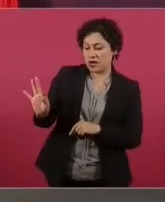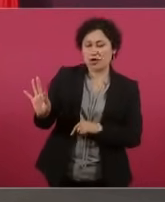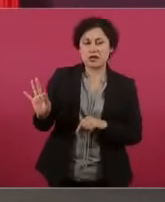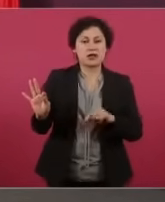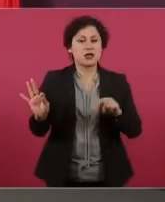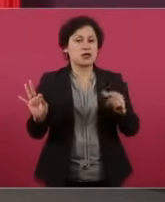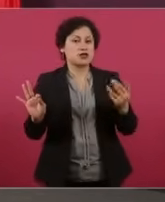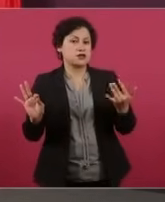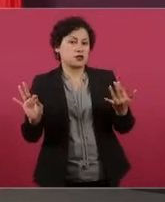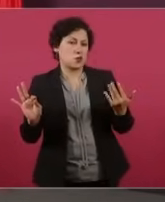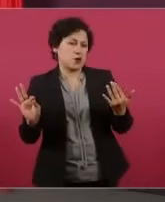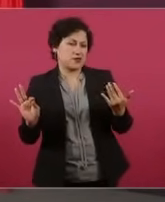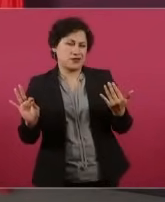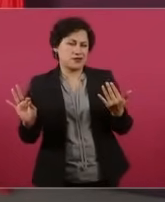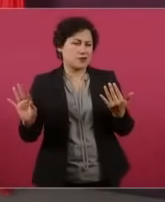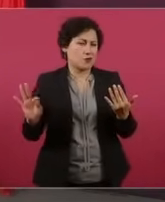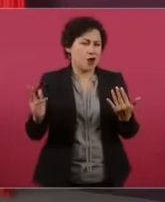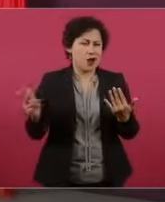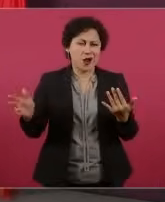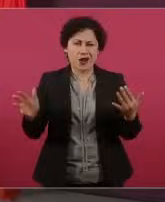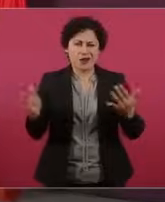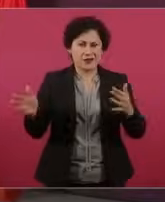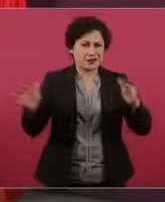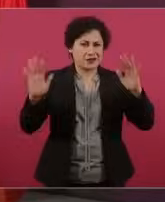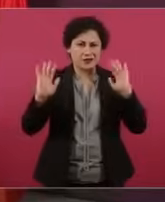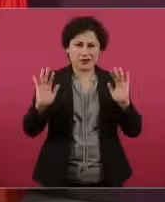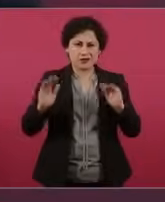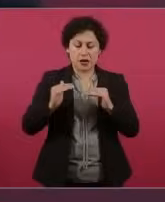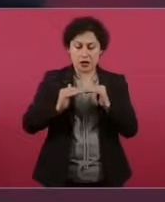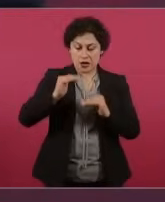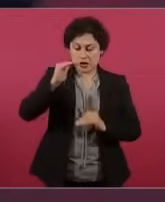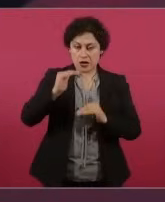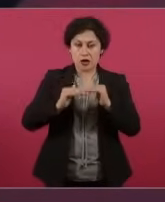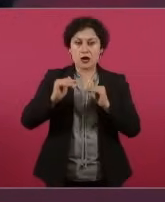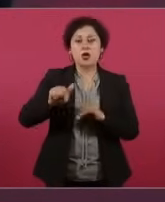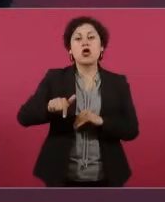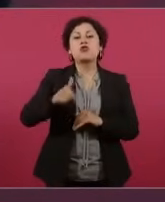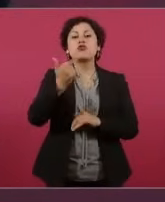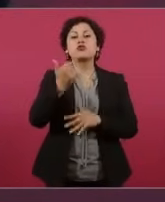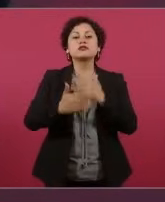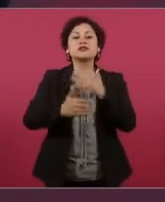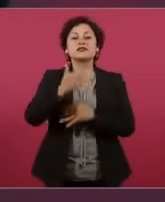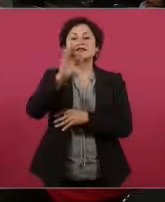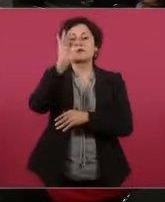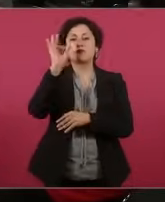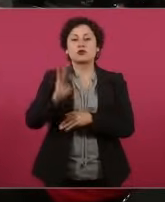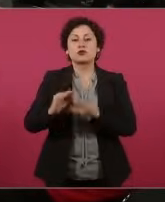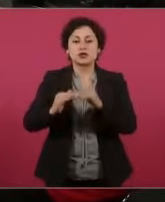40 y tantos contra 50 y tantos, ¿no? O sea, 12 o 15%. ¿Eh?